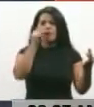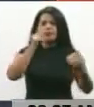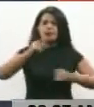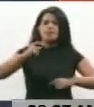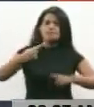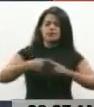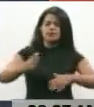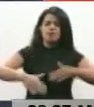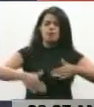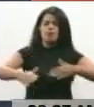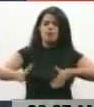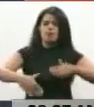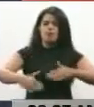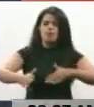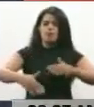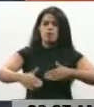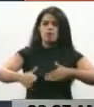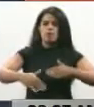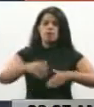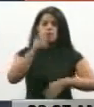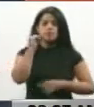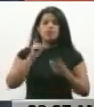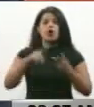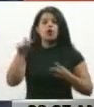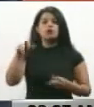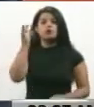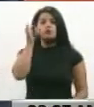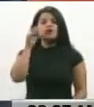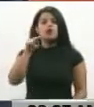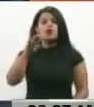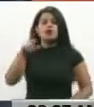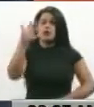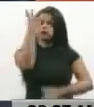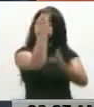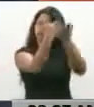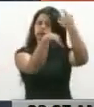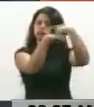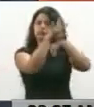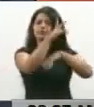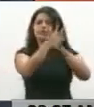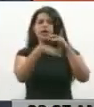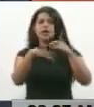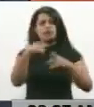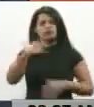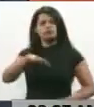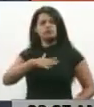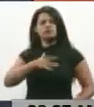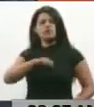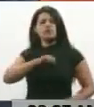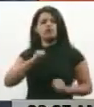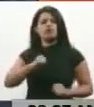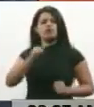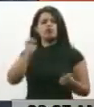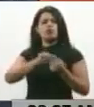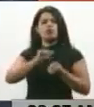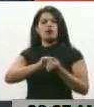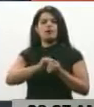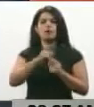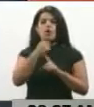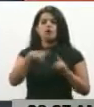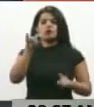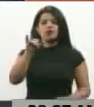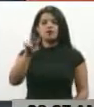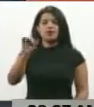de Miguel Nene, Noelia Sabaria, que es nuestra bailadora y hace el papel de esa España dura, difícil, Iván Amaya, que no es